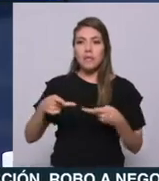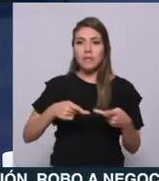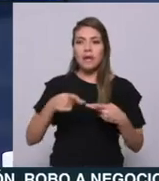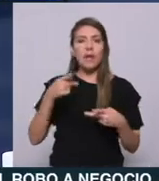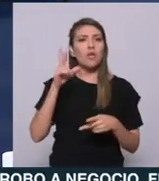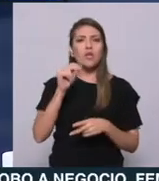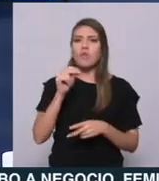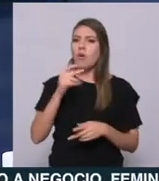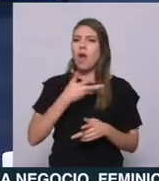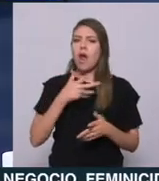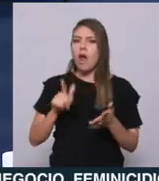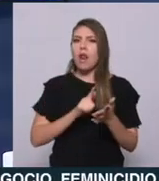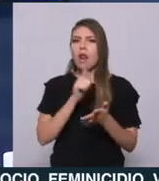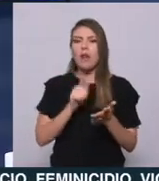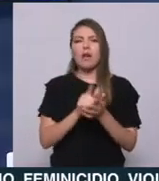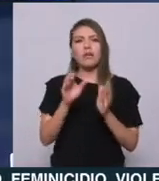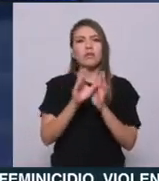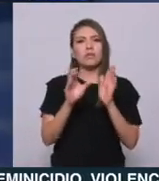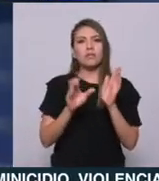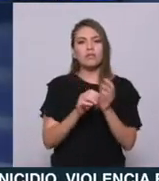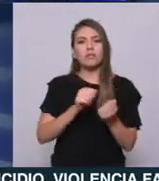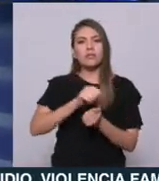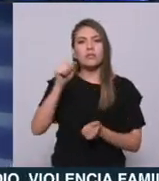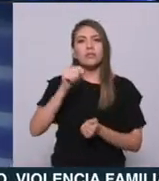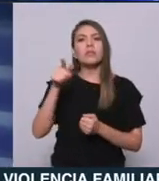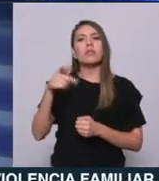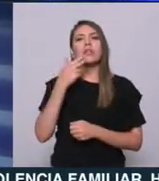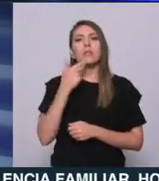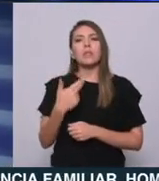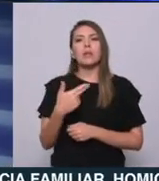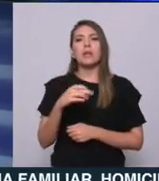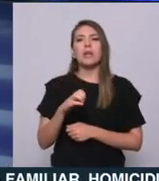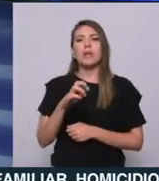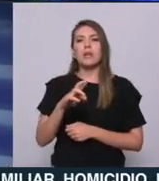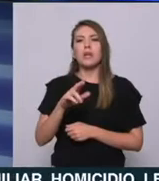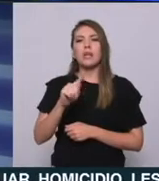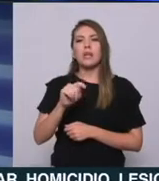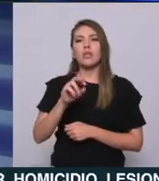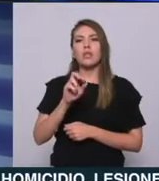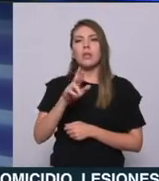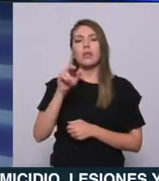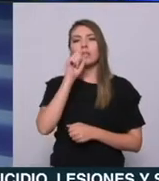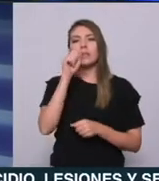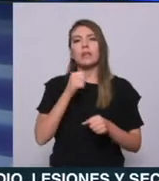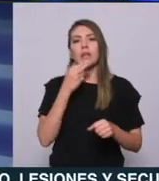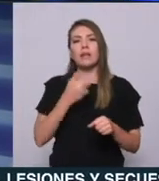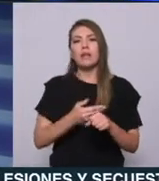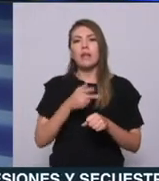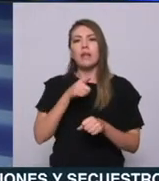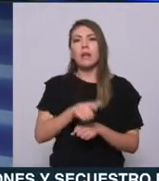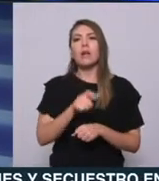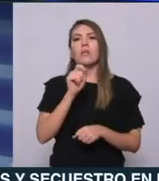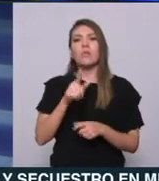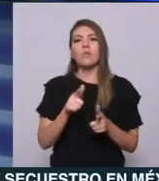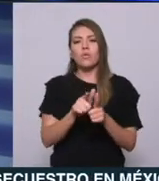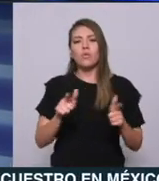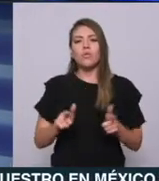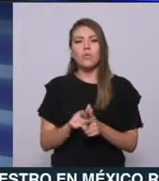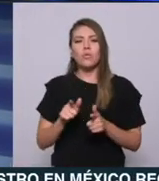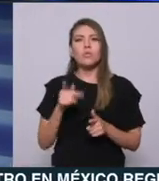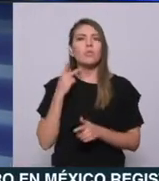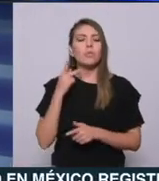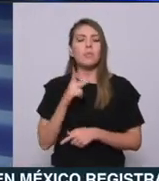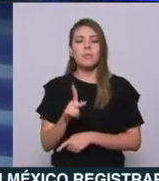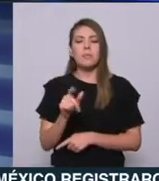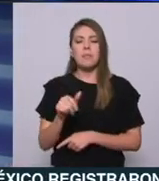Saludamos con mucho gusto en la línea telefónica a Héctor Larios, él es secretario general del Comité Ejecutivo Nacional del PAN. Secretario, buenas